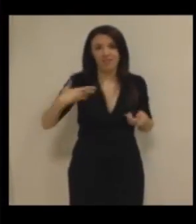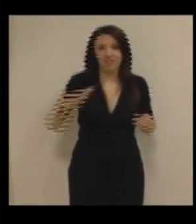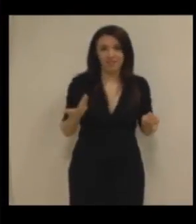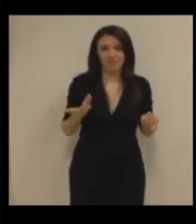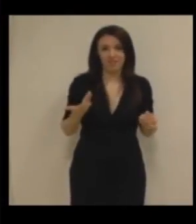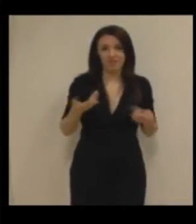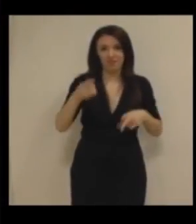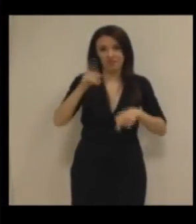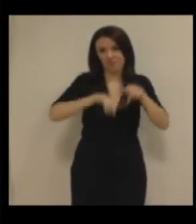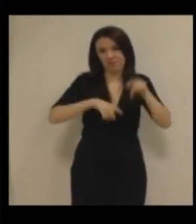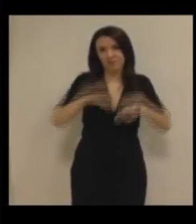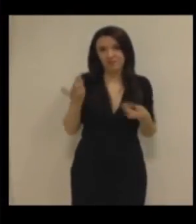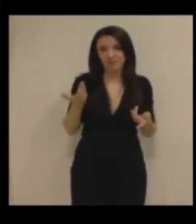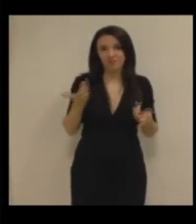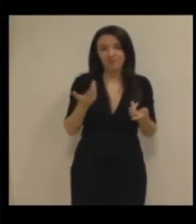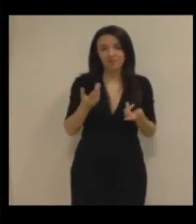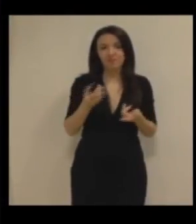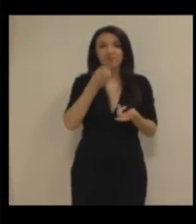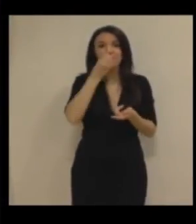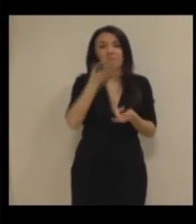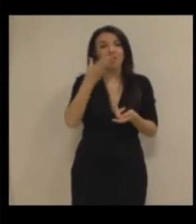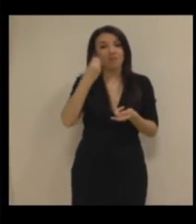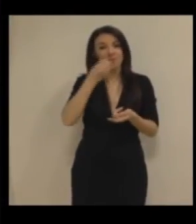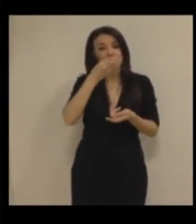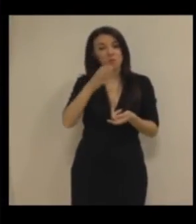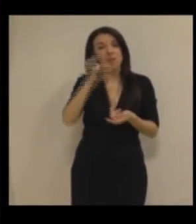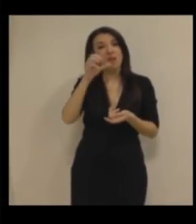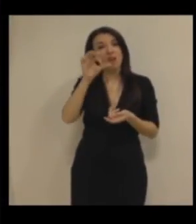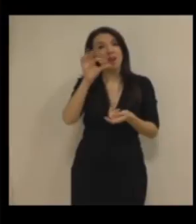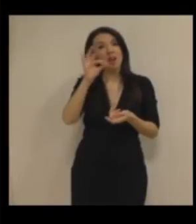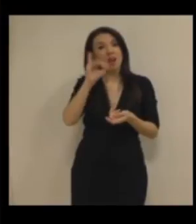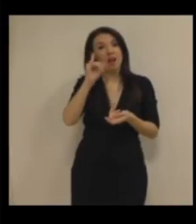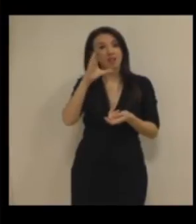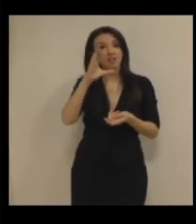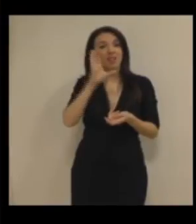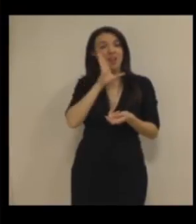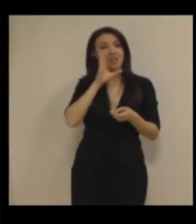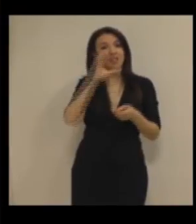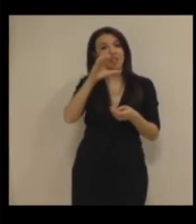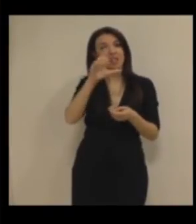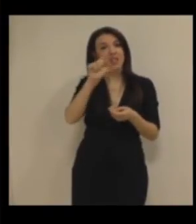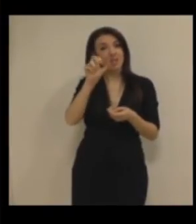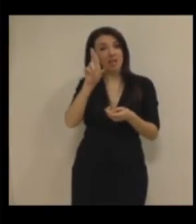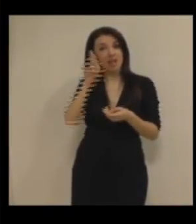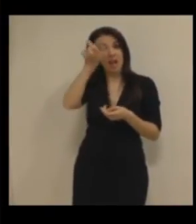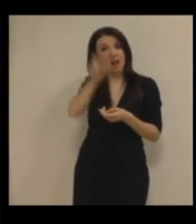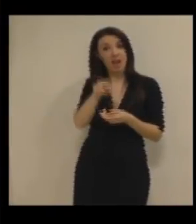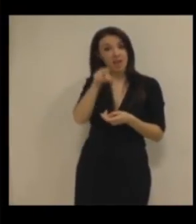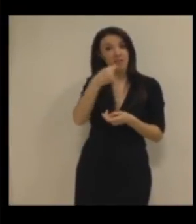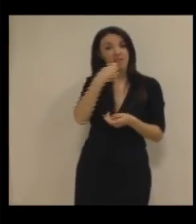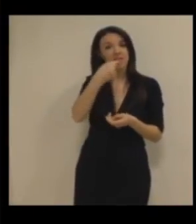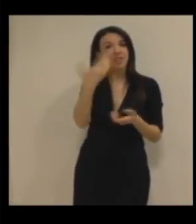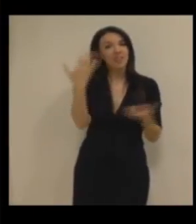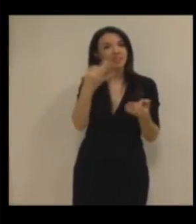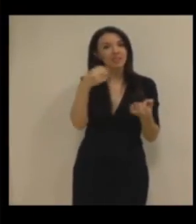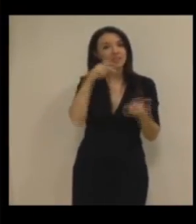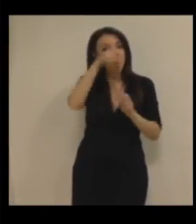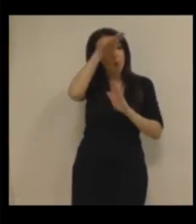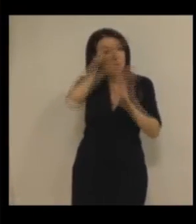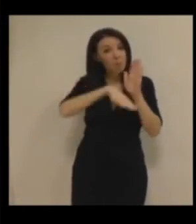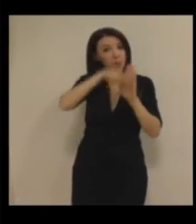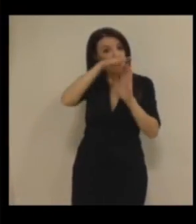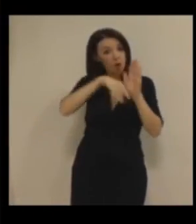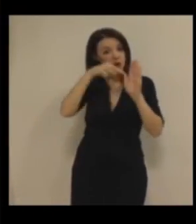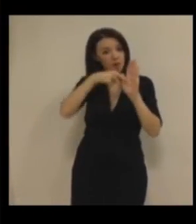yo pienso que lo bueno también de ASTIC, como decía antes Clara, es que ASTIC desemboca en un